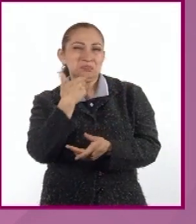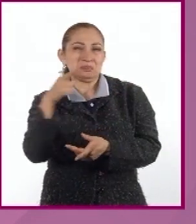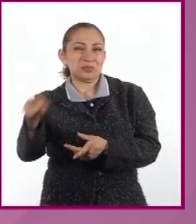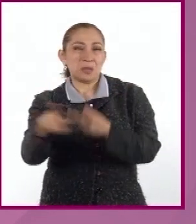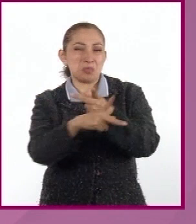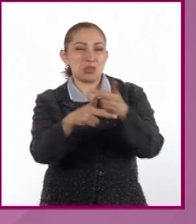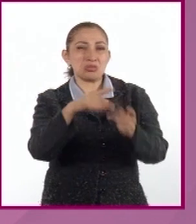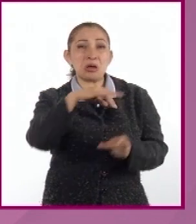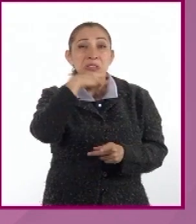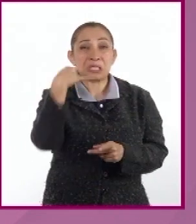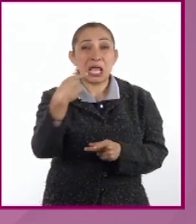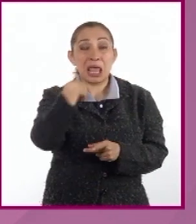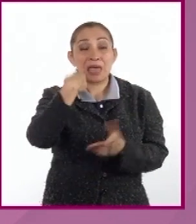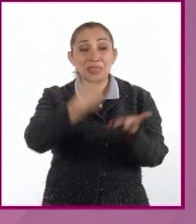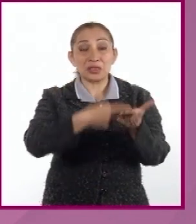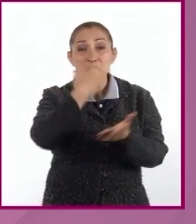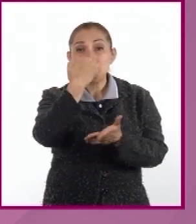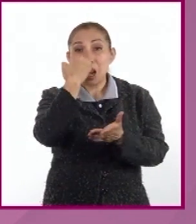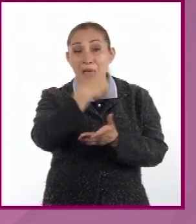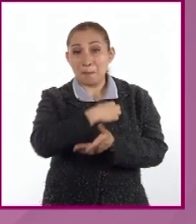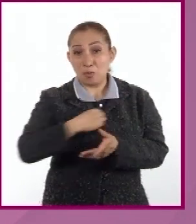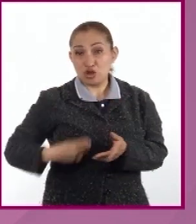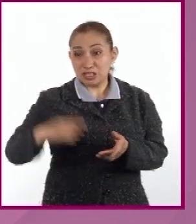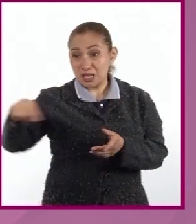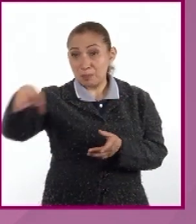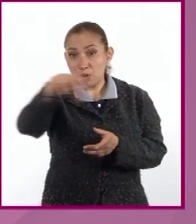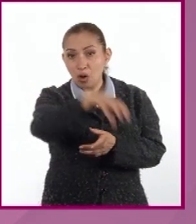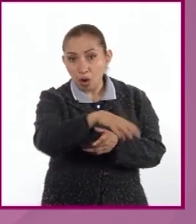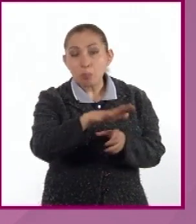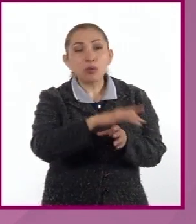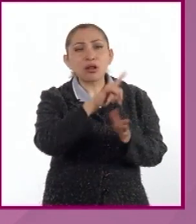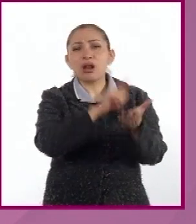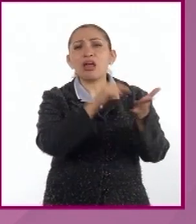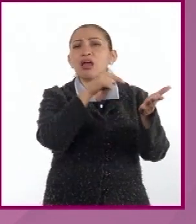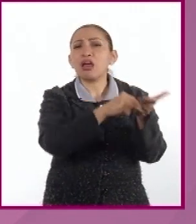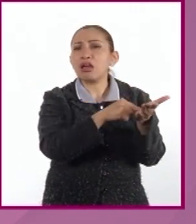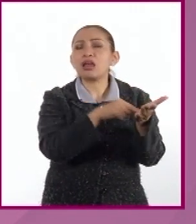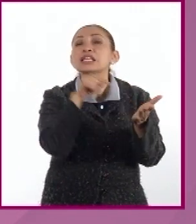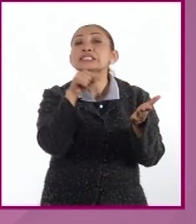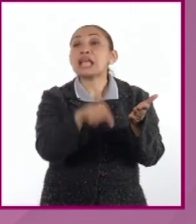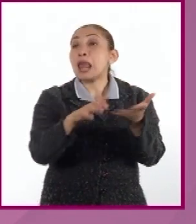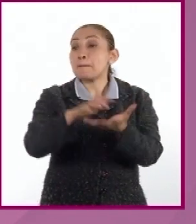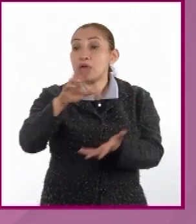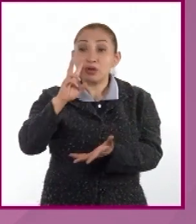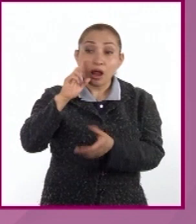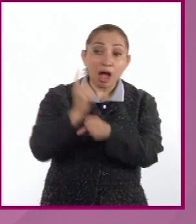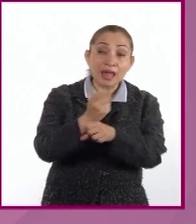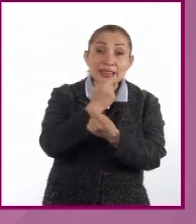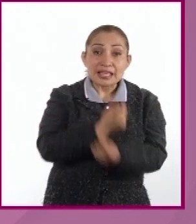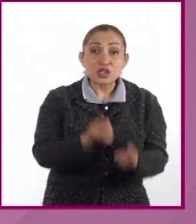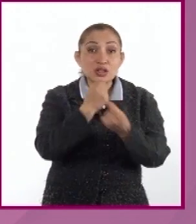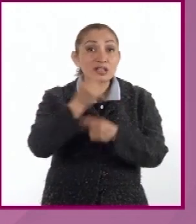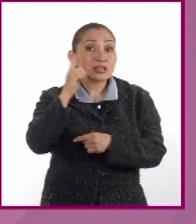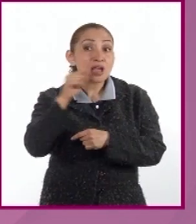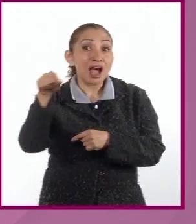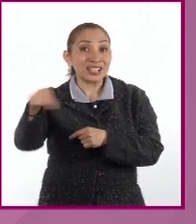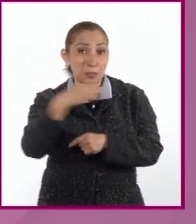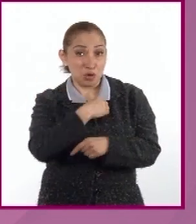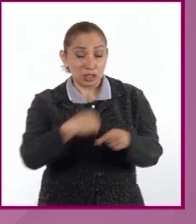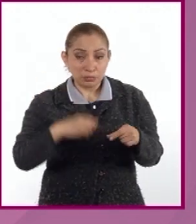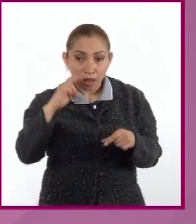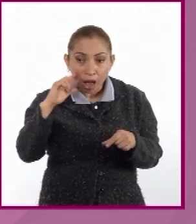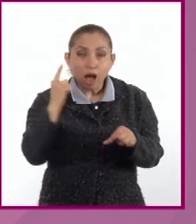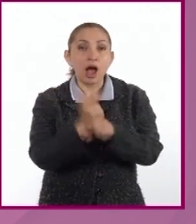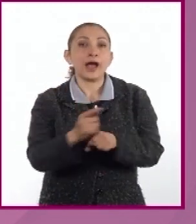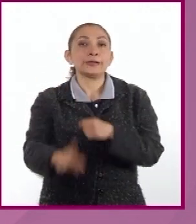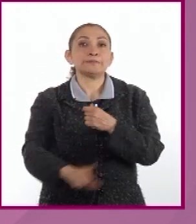con picante en las escuelas del municipio. El origen de la ley está en que la mayoría de las niñas y los niños del municipio